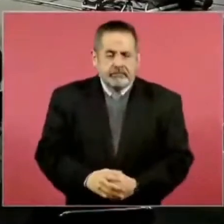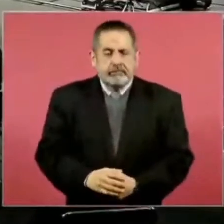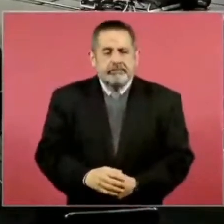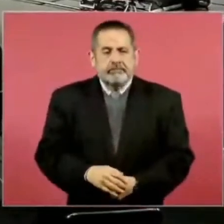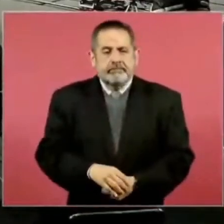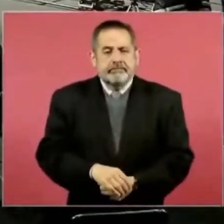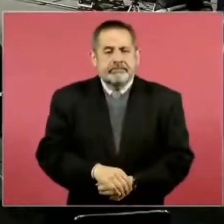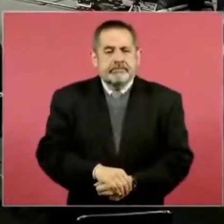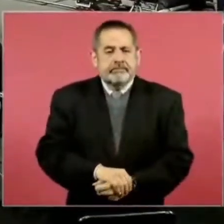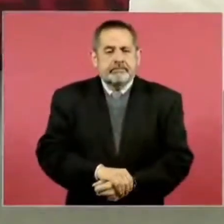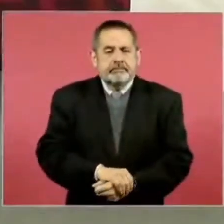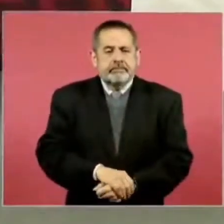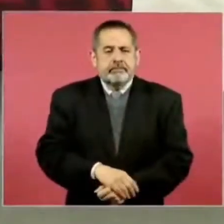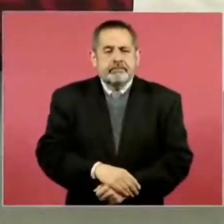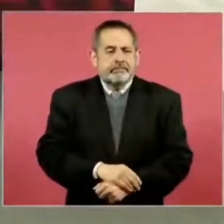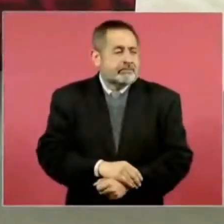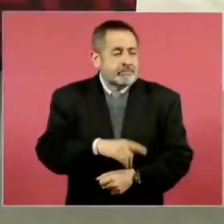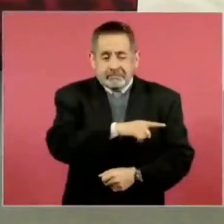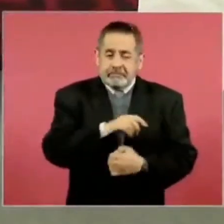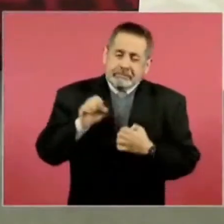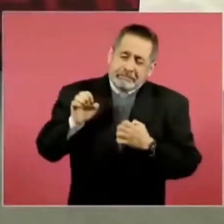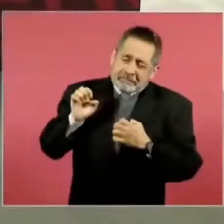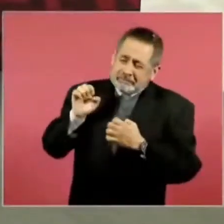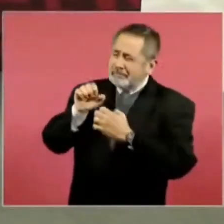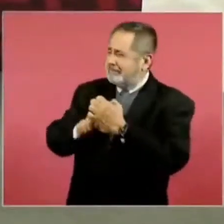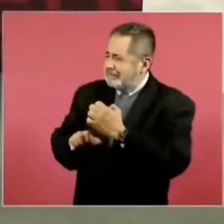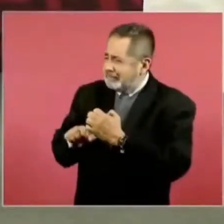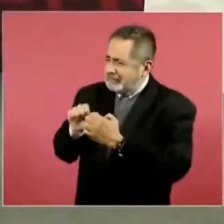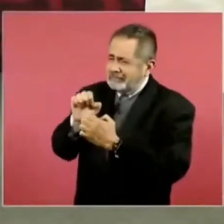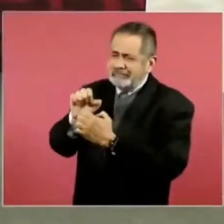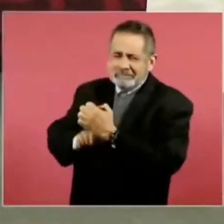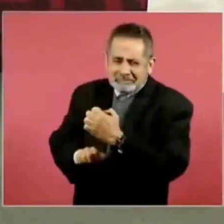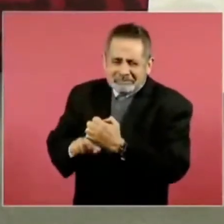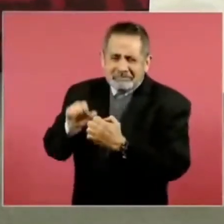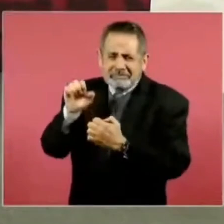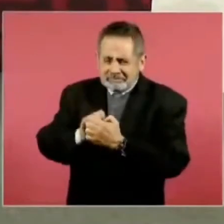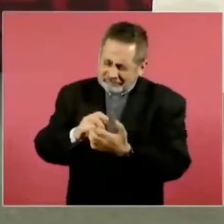Pero ¿a cuántos engañaron así?